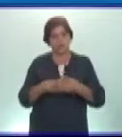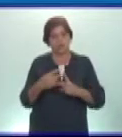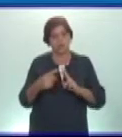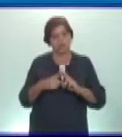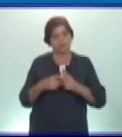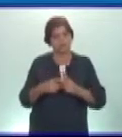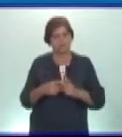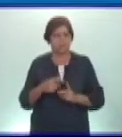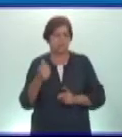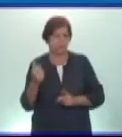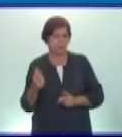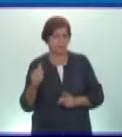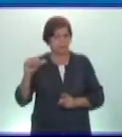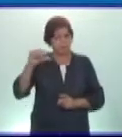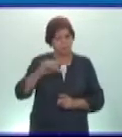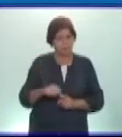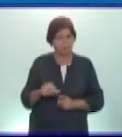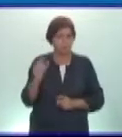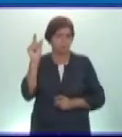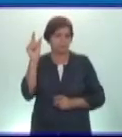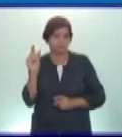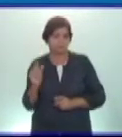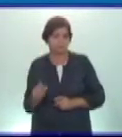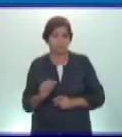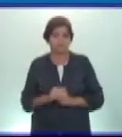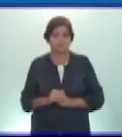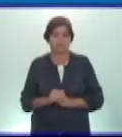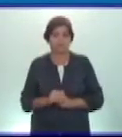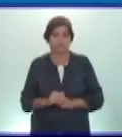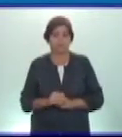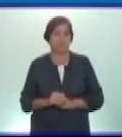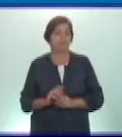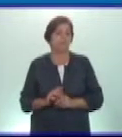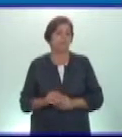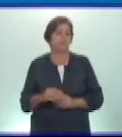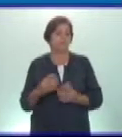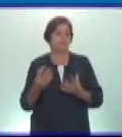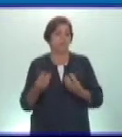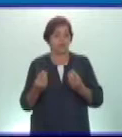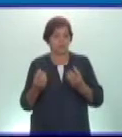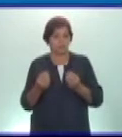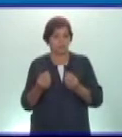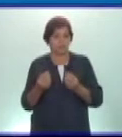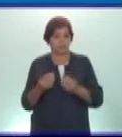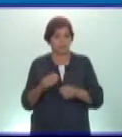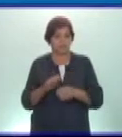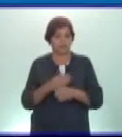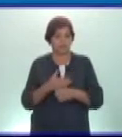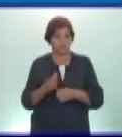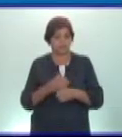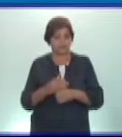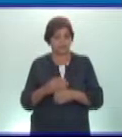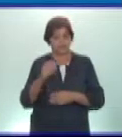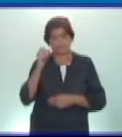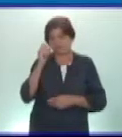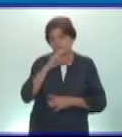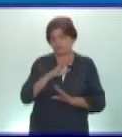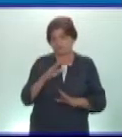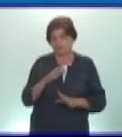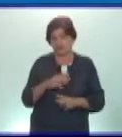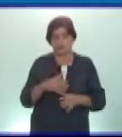o para mal de los personajes. Por lo tanto, existirán muchas clases de finales. Pueden ser feliz,